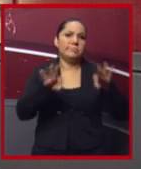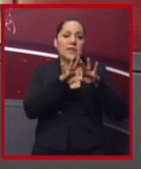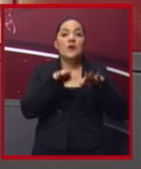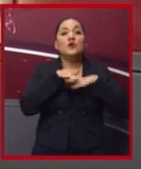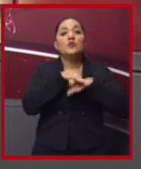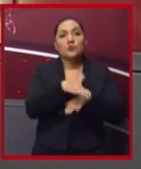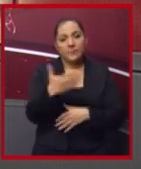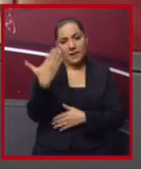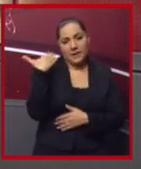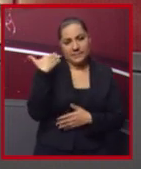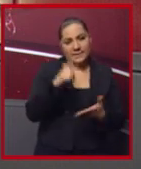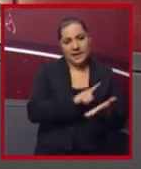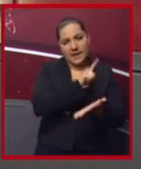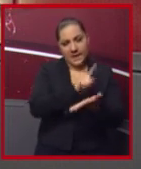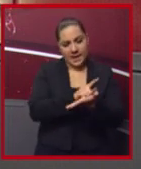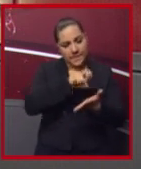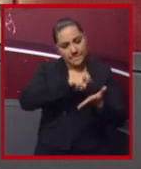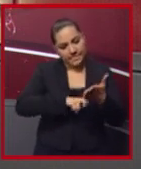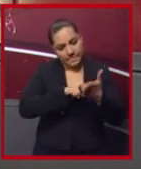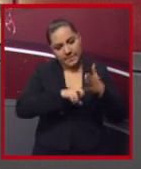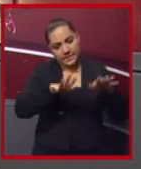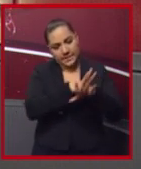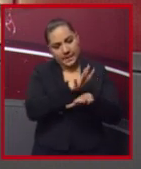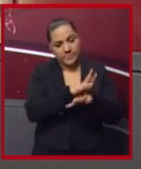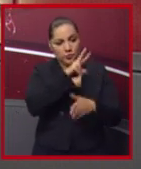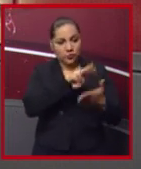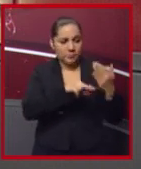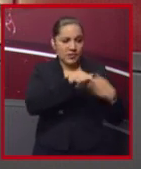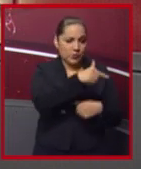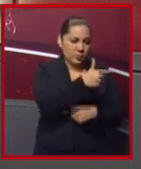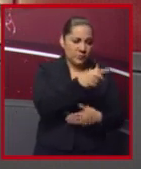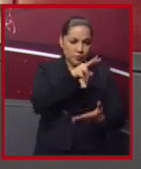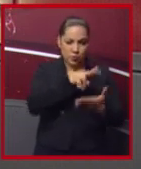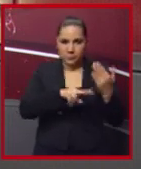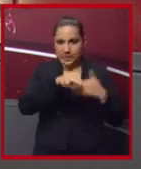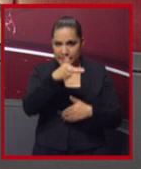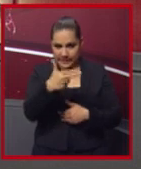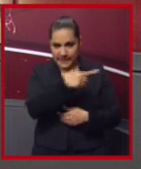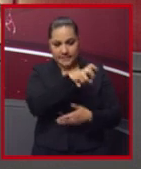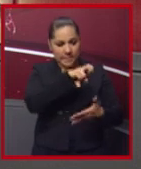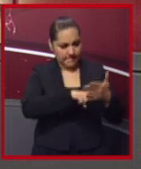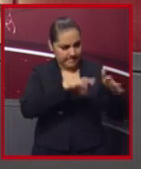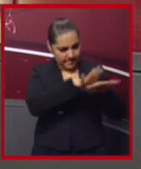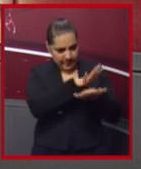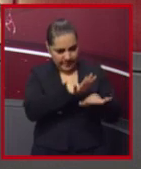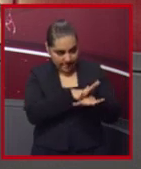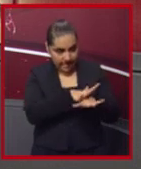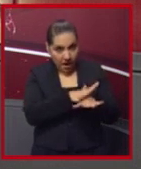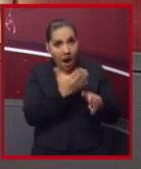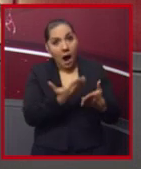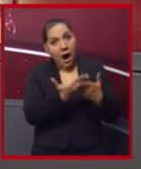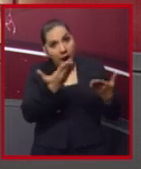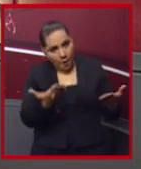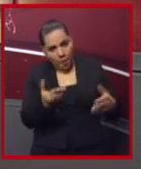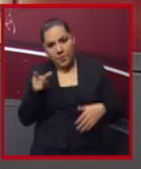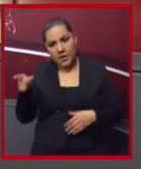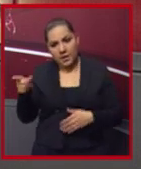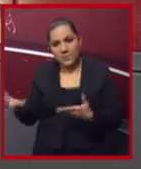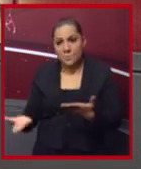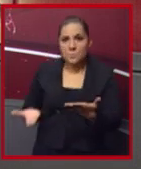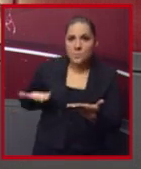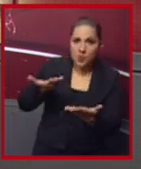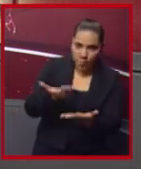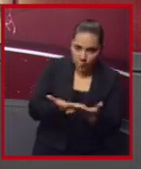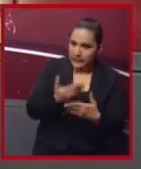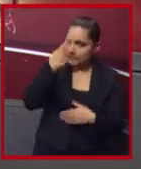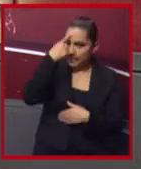educativa aprobada entre los años 2002 y 2013 por el Constituyente Permanente. Ahora hay una contrapropuesta que está en análisis, se está convocando,